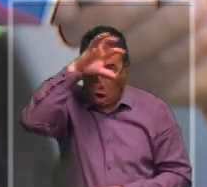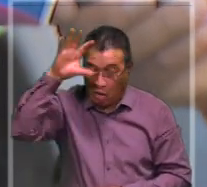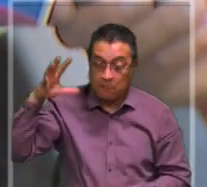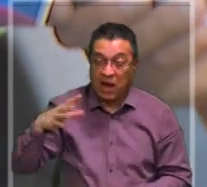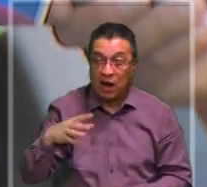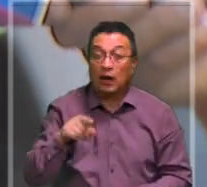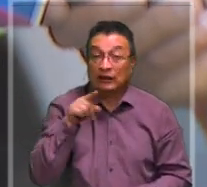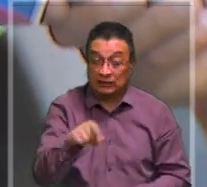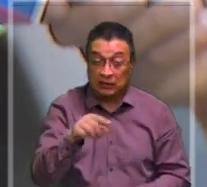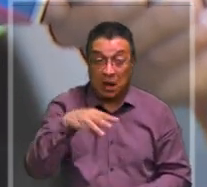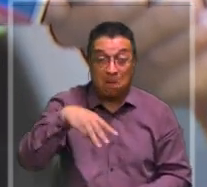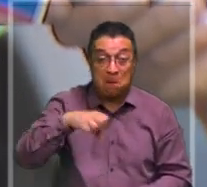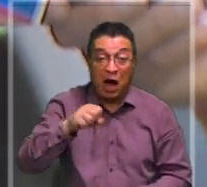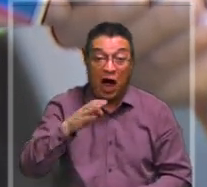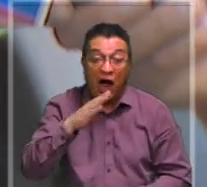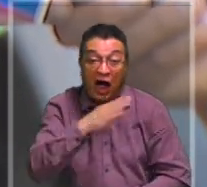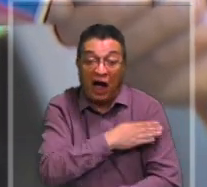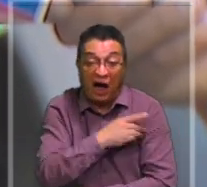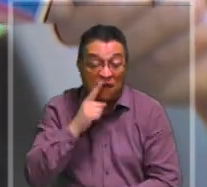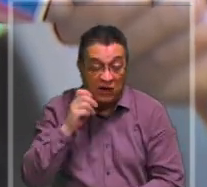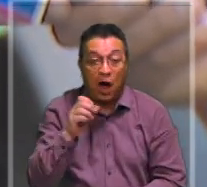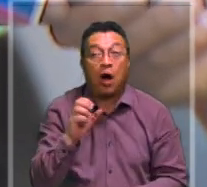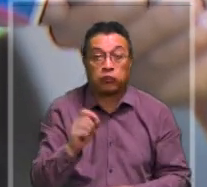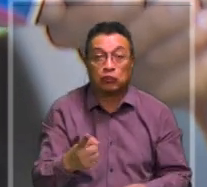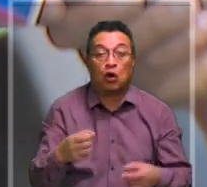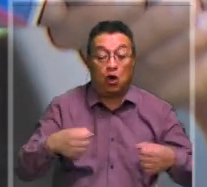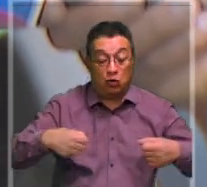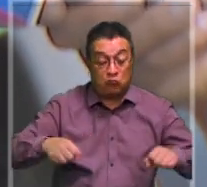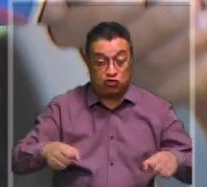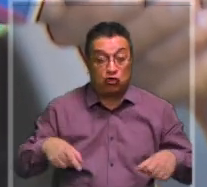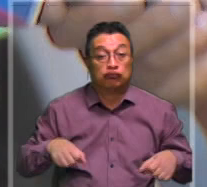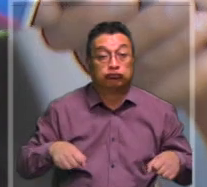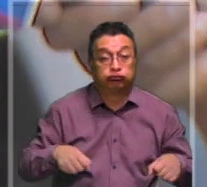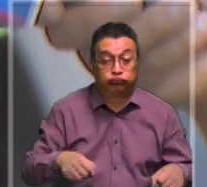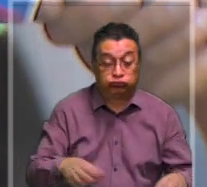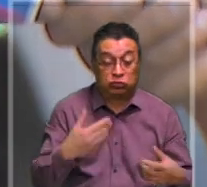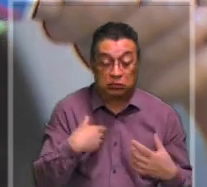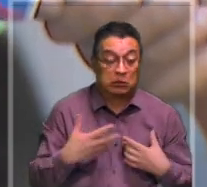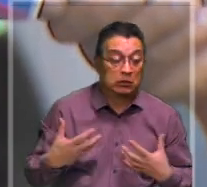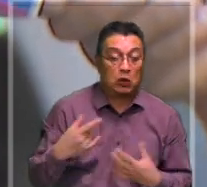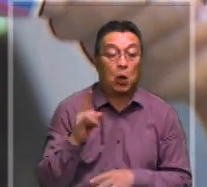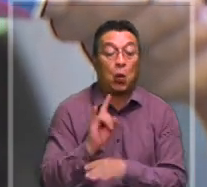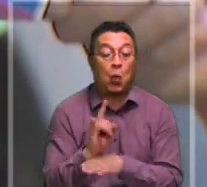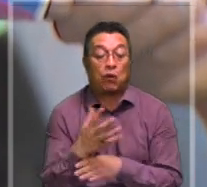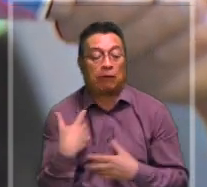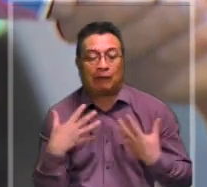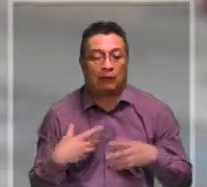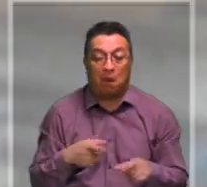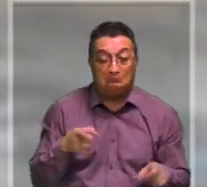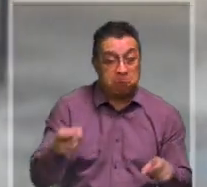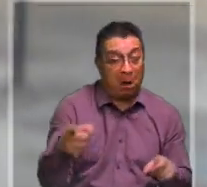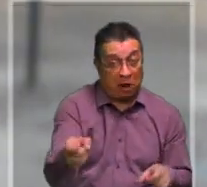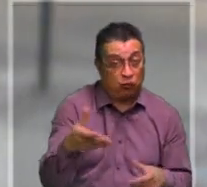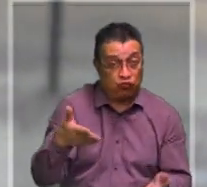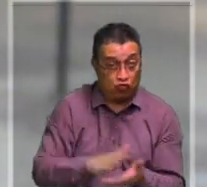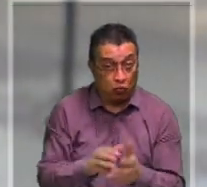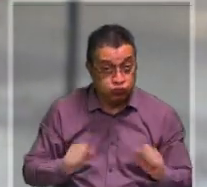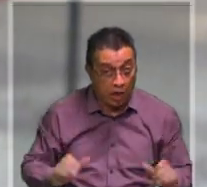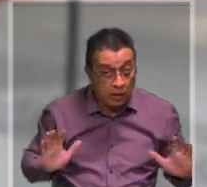y estas mafias te van a mandar un día una moto al lado tu auto disfrazado de rápido de Uber y te van a pegar un tiro